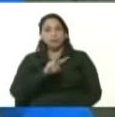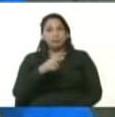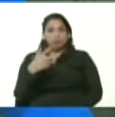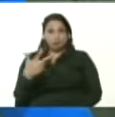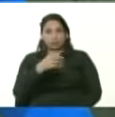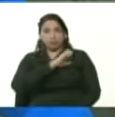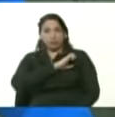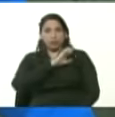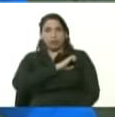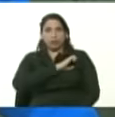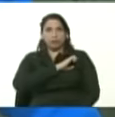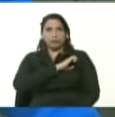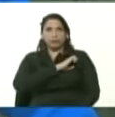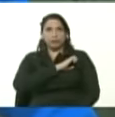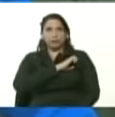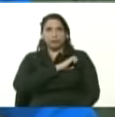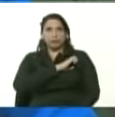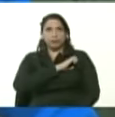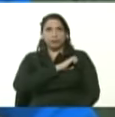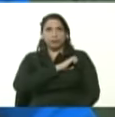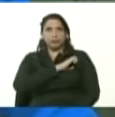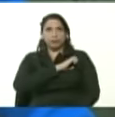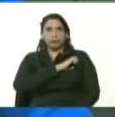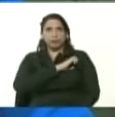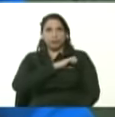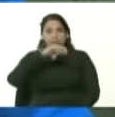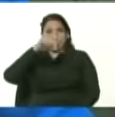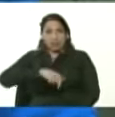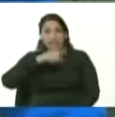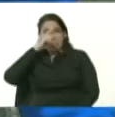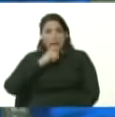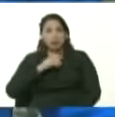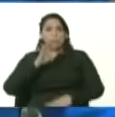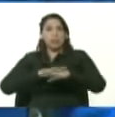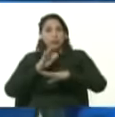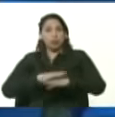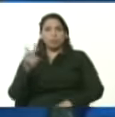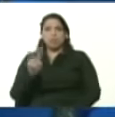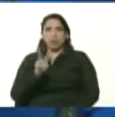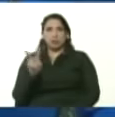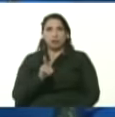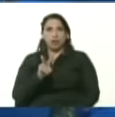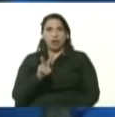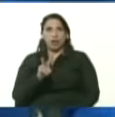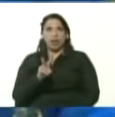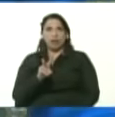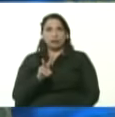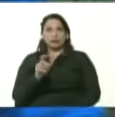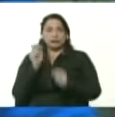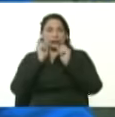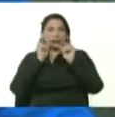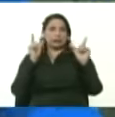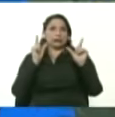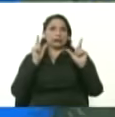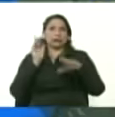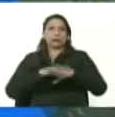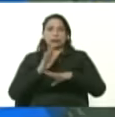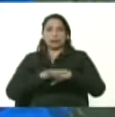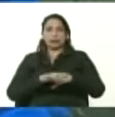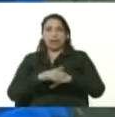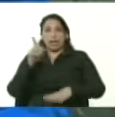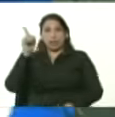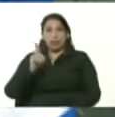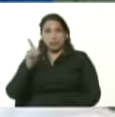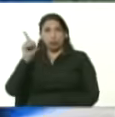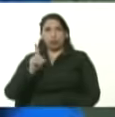enero del corriente ocurrió en Venezuela un hecho inédito en el mundo. Un